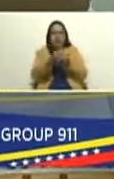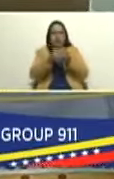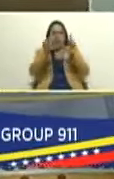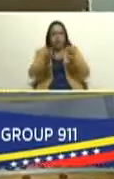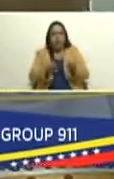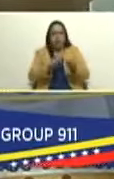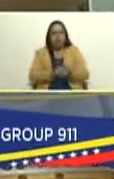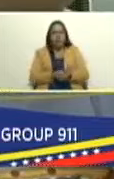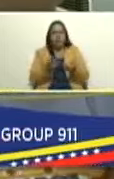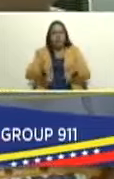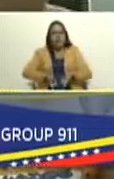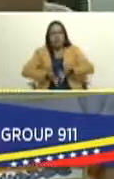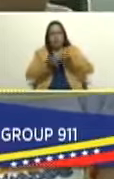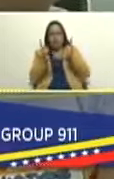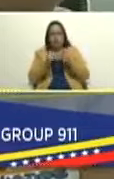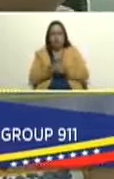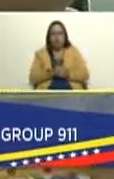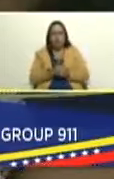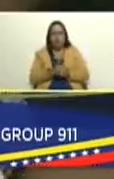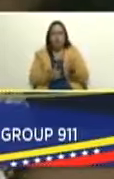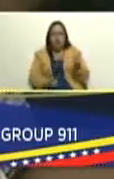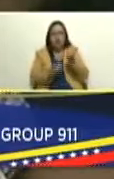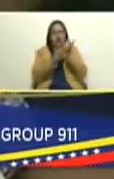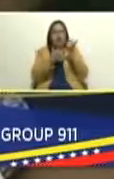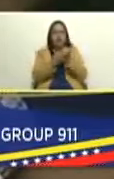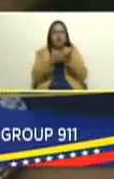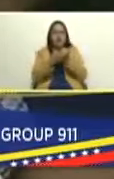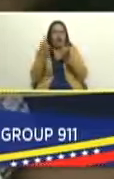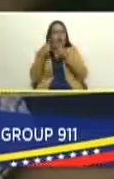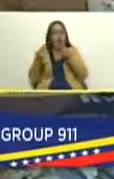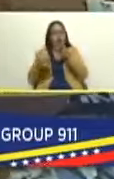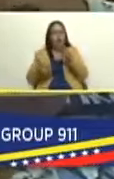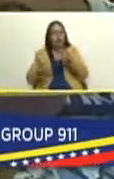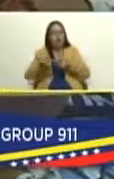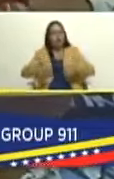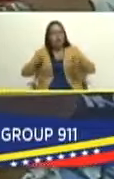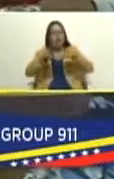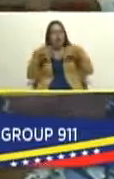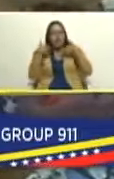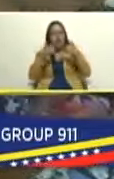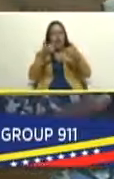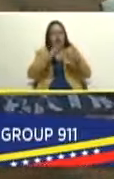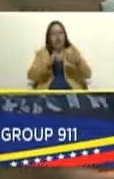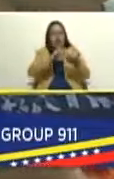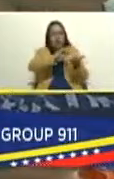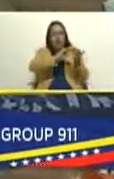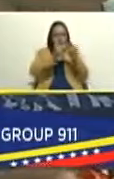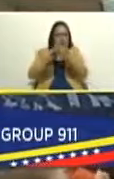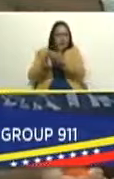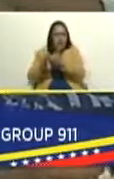que permite contribuir con el resto de los centros que están en la comunidad y en la parroquia.